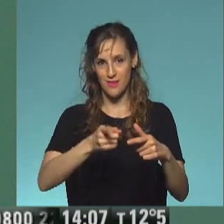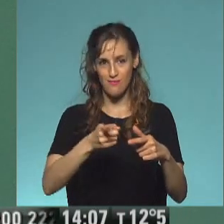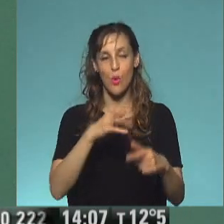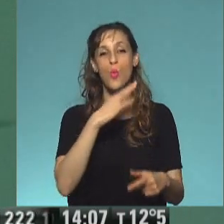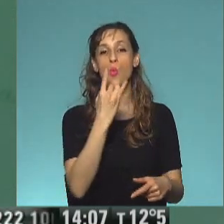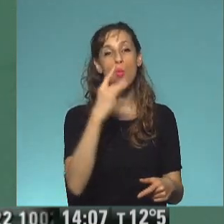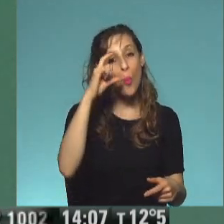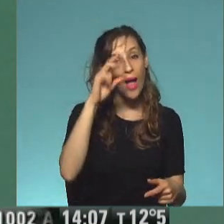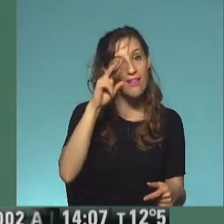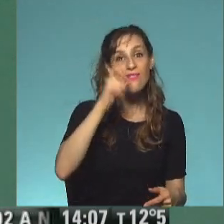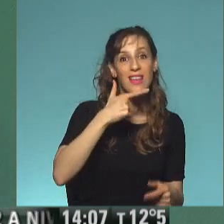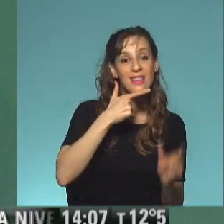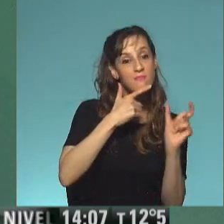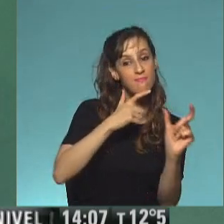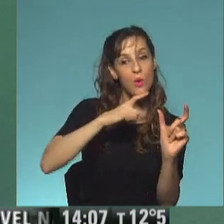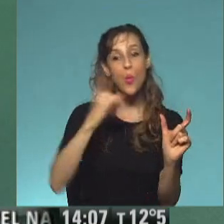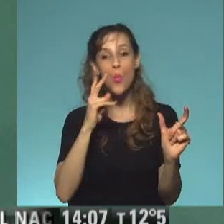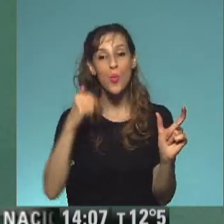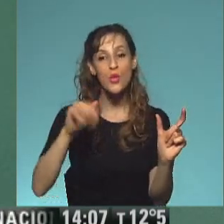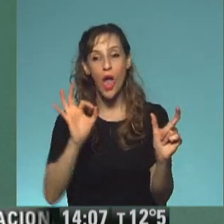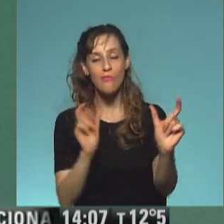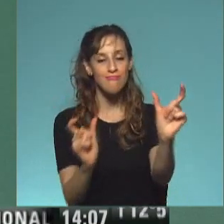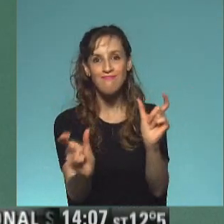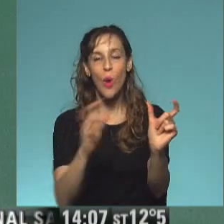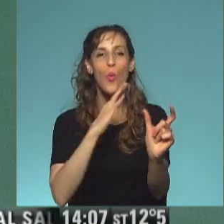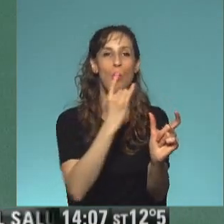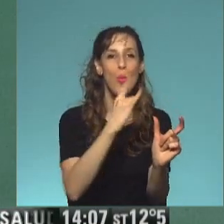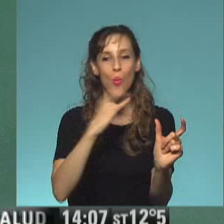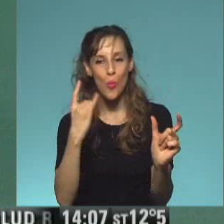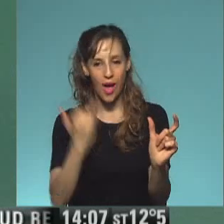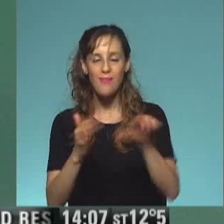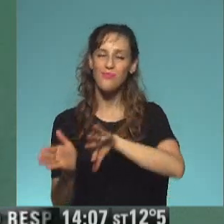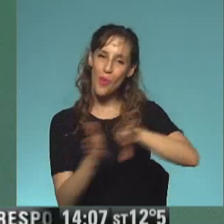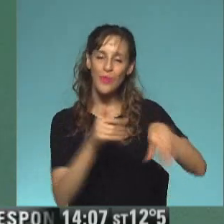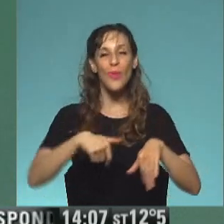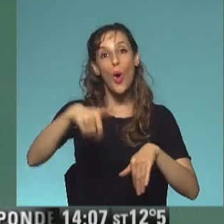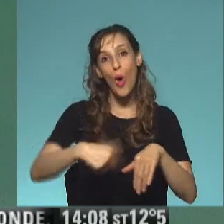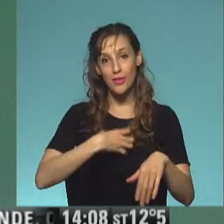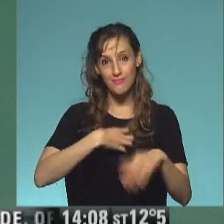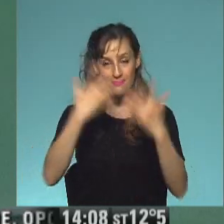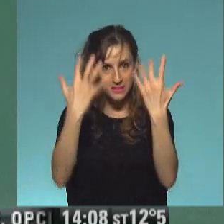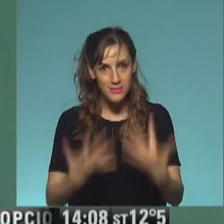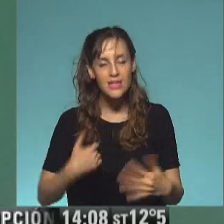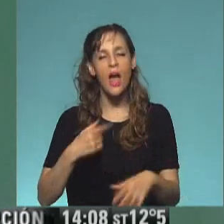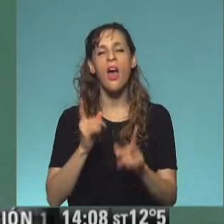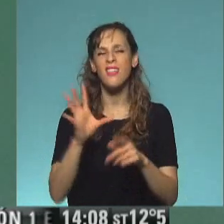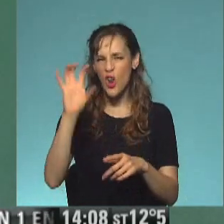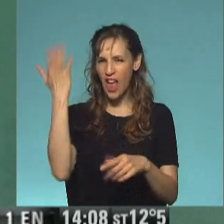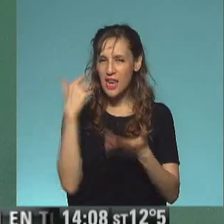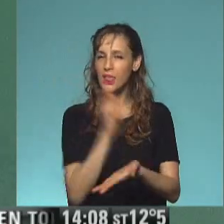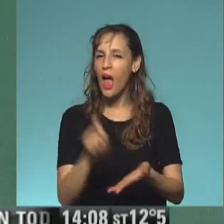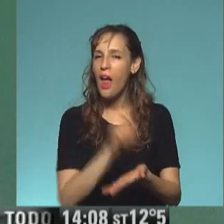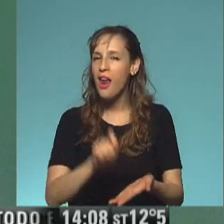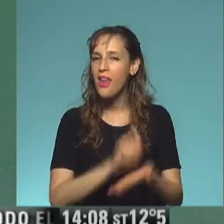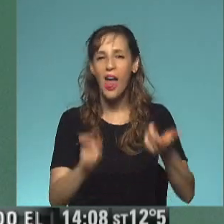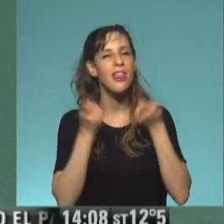Que empiezan igual. Bien, hoy vamos a trabajar en matemática. Nos había quedado un problema pendiente que los chicos resolvieron en